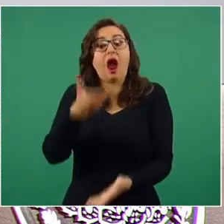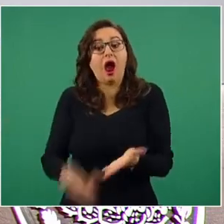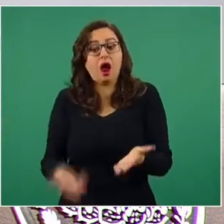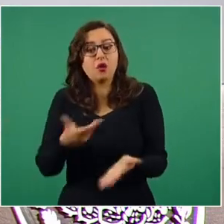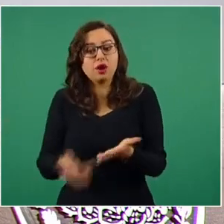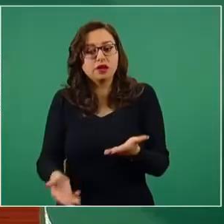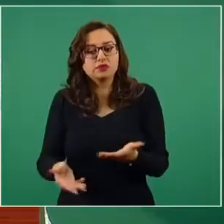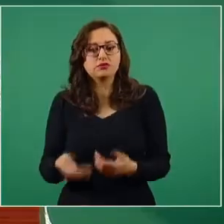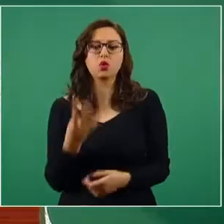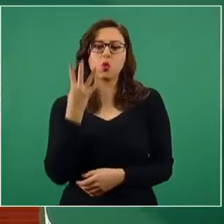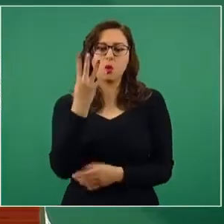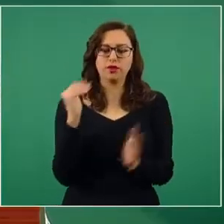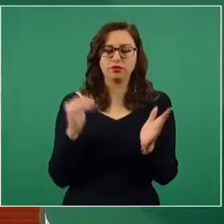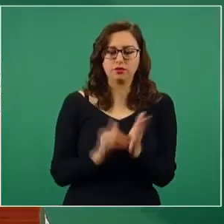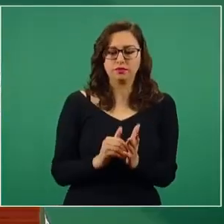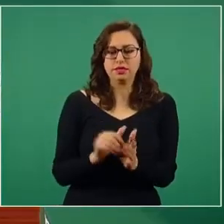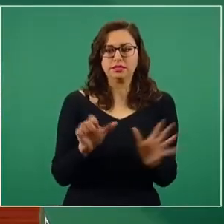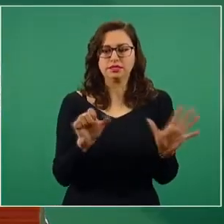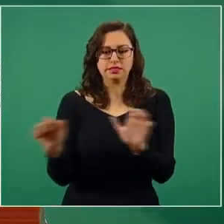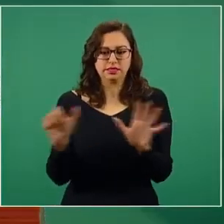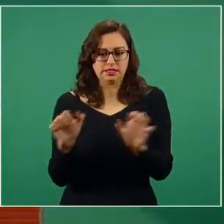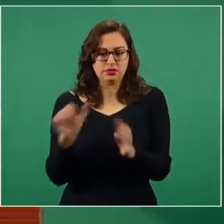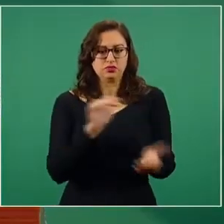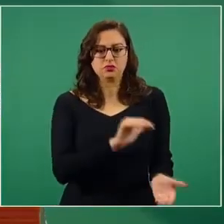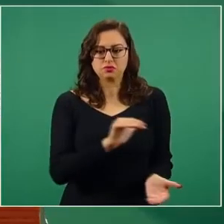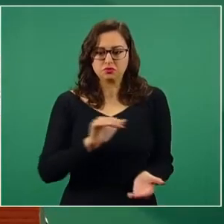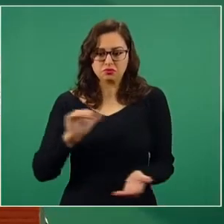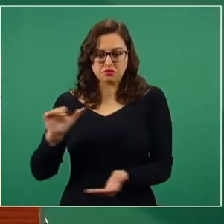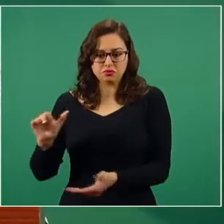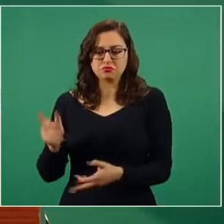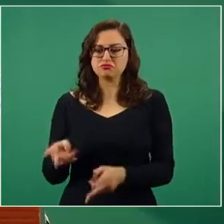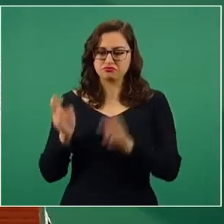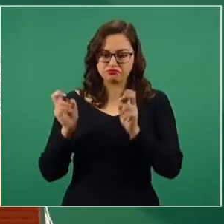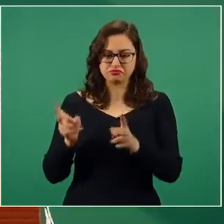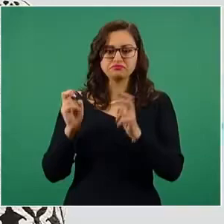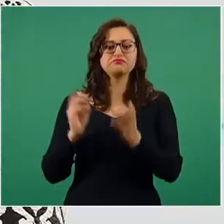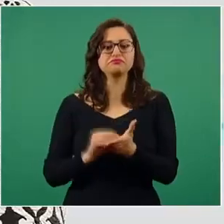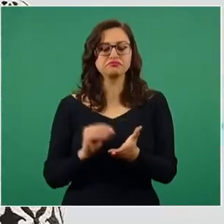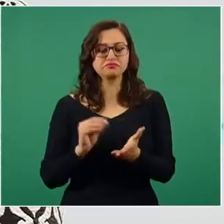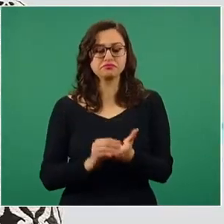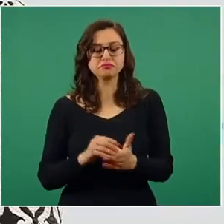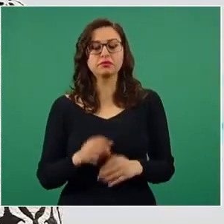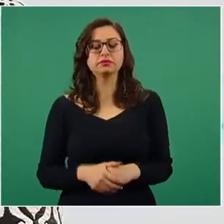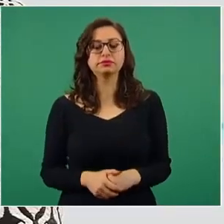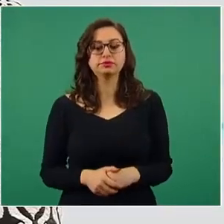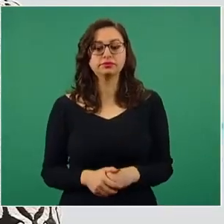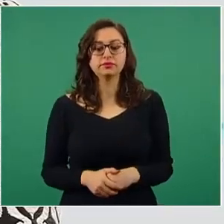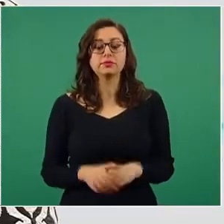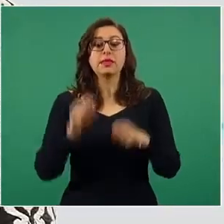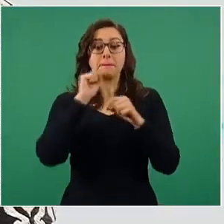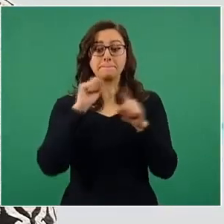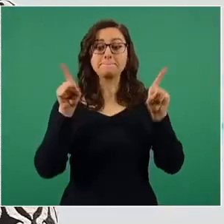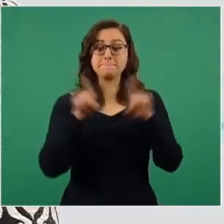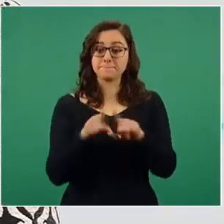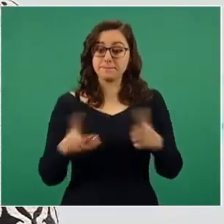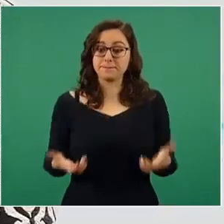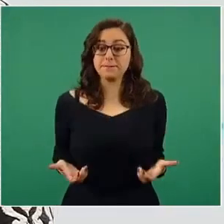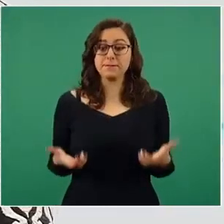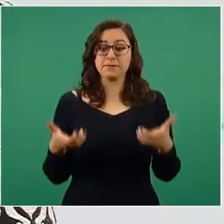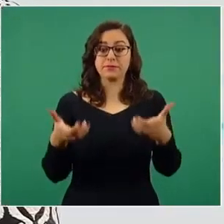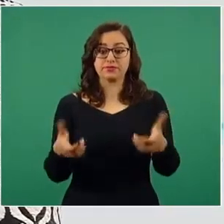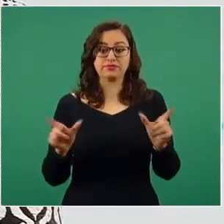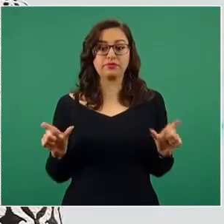a 4.600 barriles. El plan para prevenir la toma de casetas sigue bien,